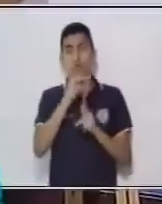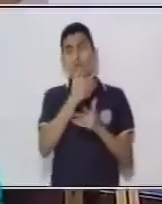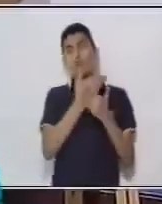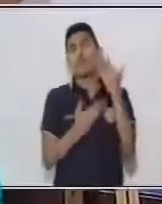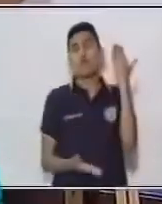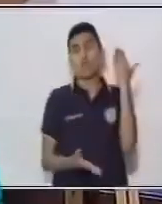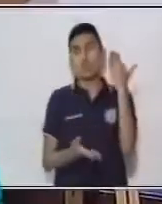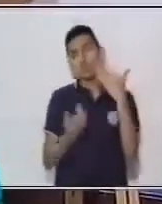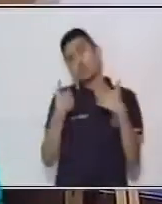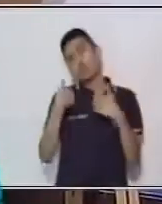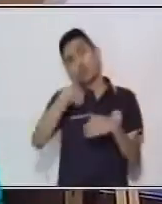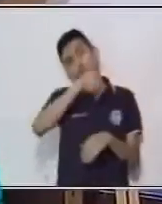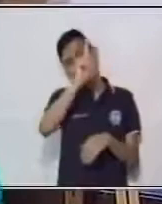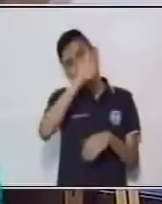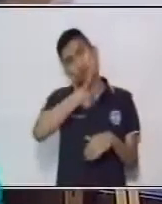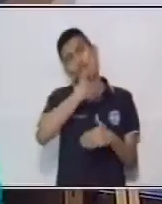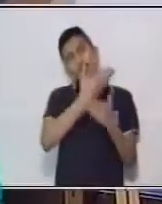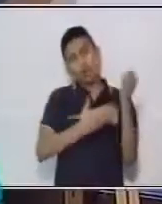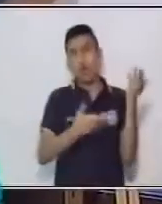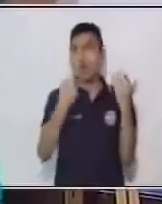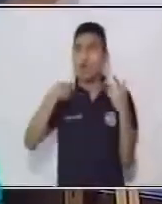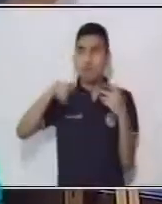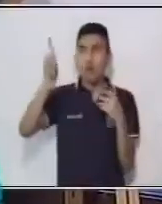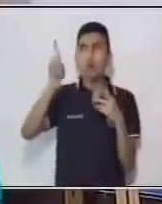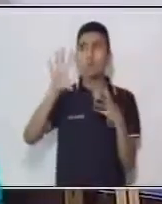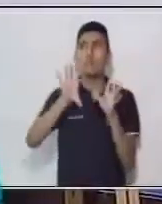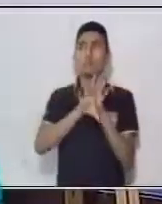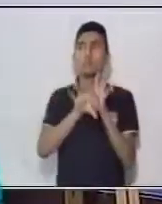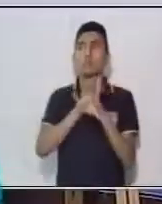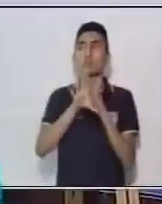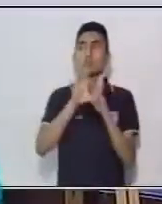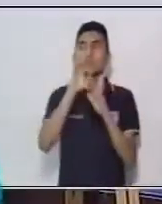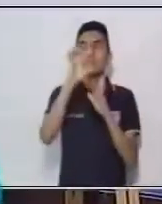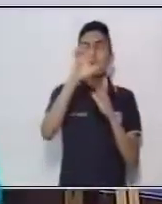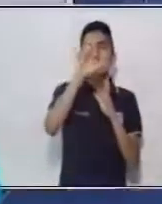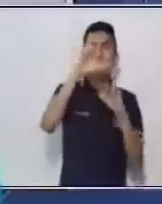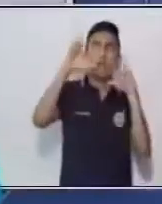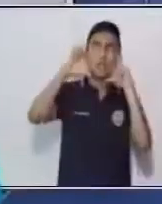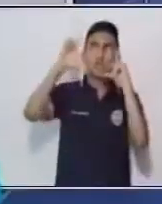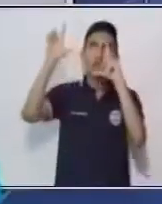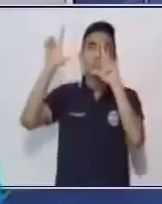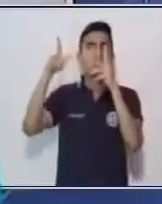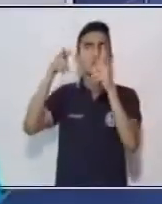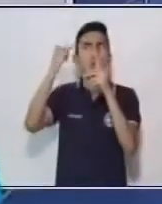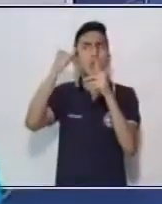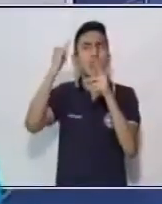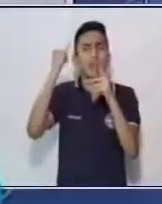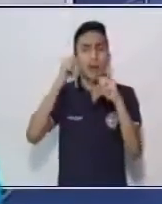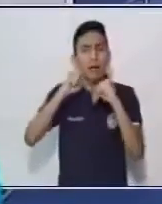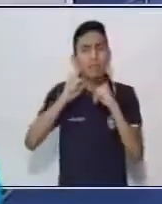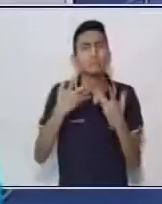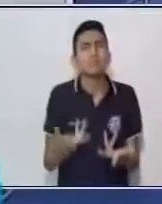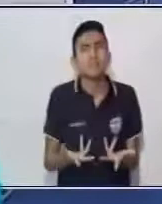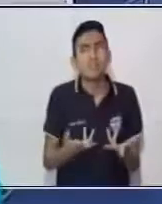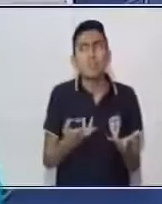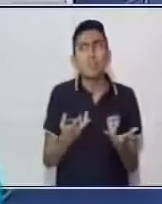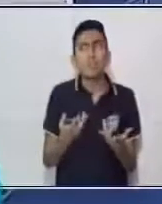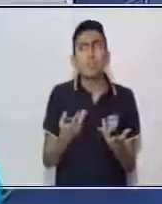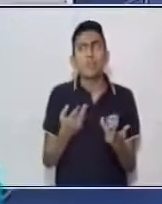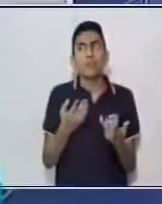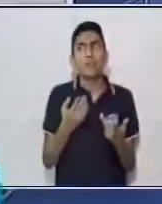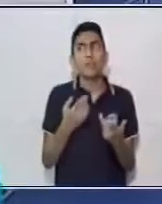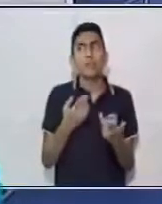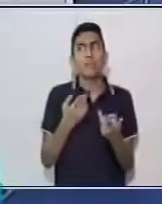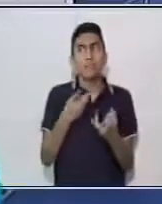comparado con si solo escribo el sol, ¿cuál me da más idea de una acción? ¿Y cuál me